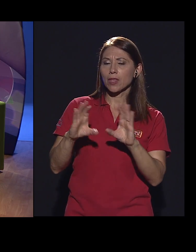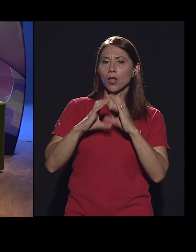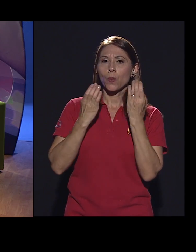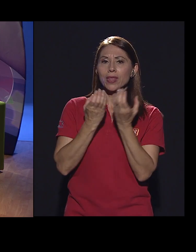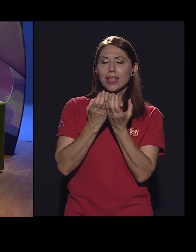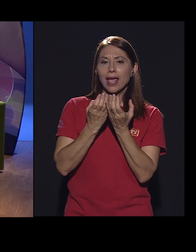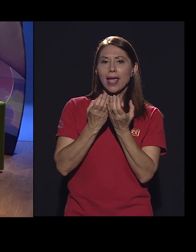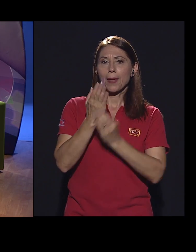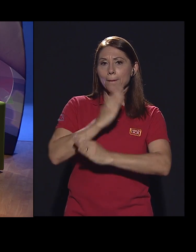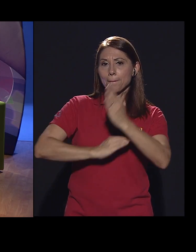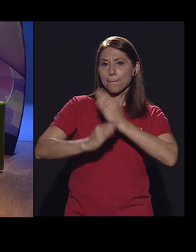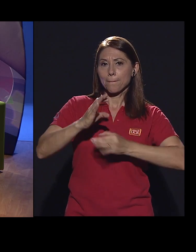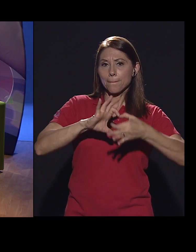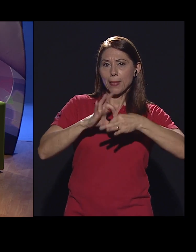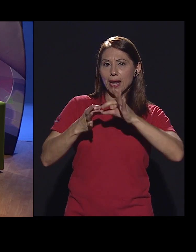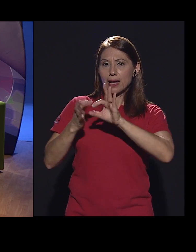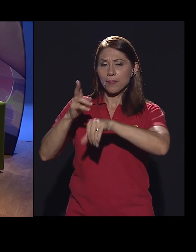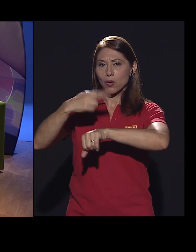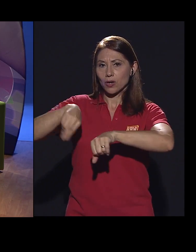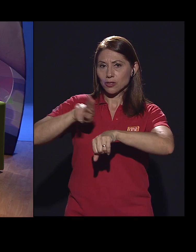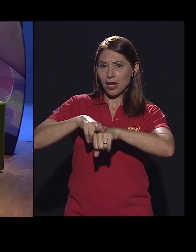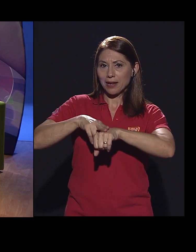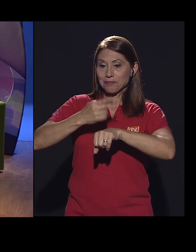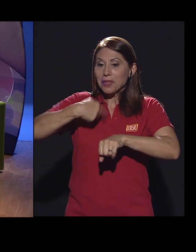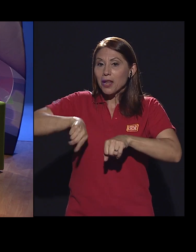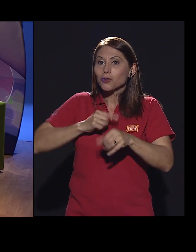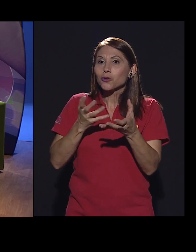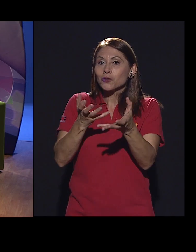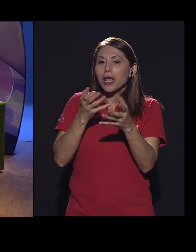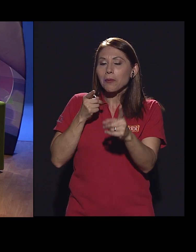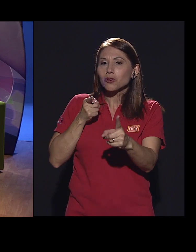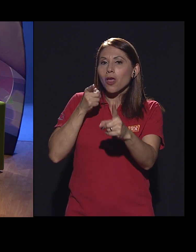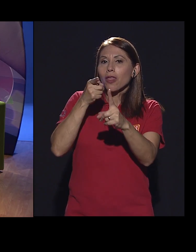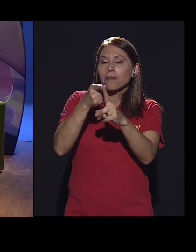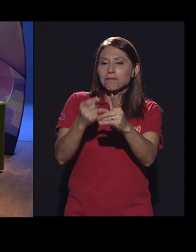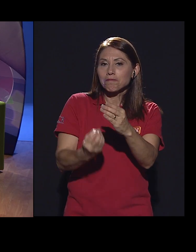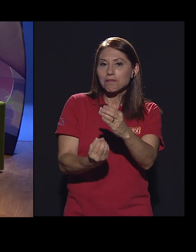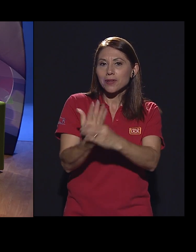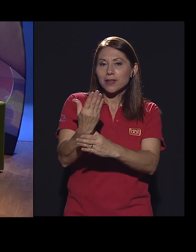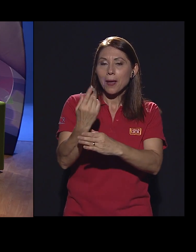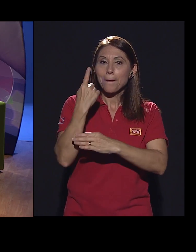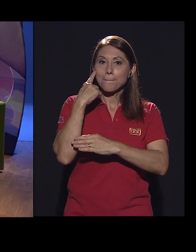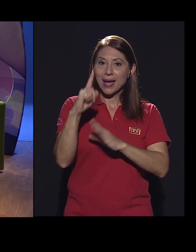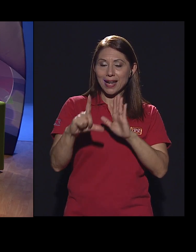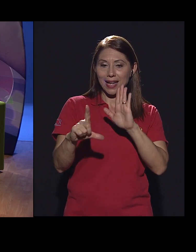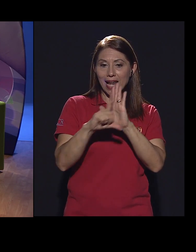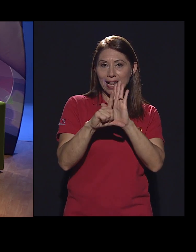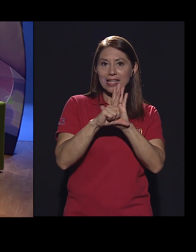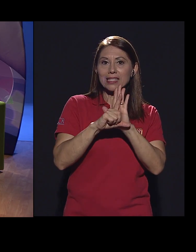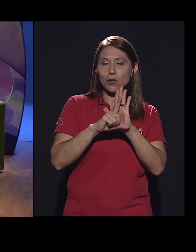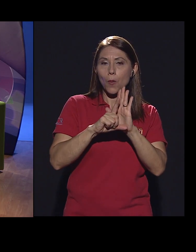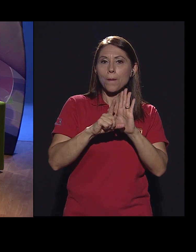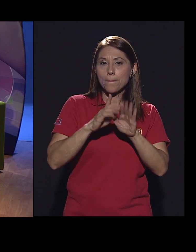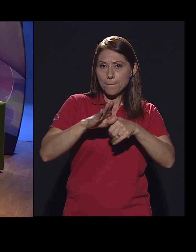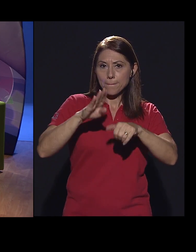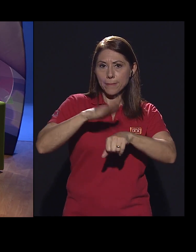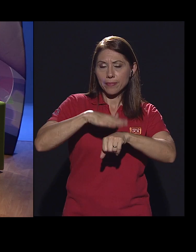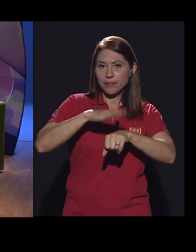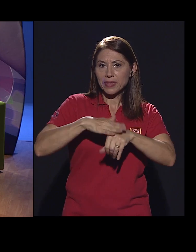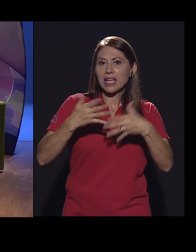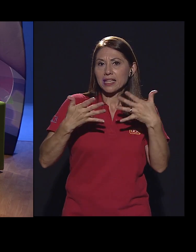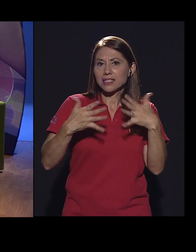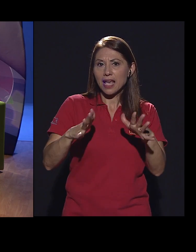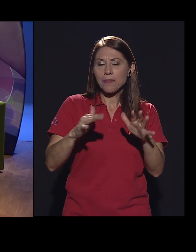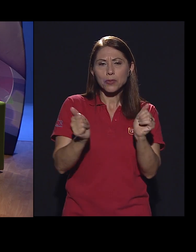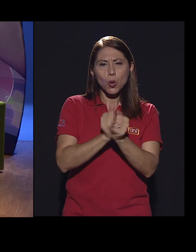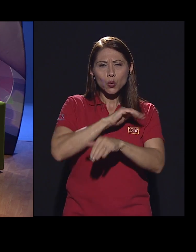Comité Paralímpico Nacional, que estamos en el propósito de constituir, que se está haciendo este esfuerzo para que la legislación permita